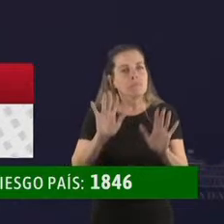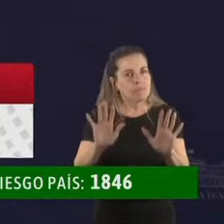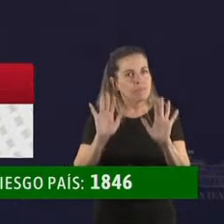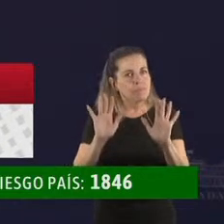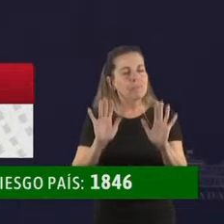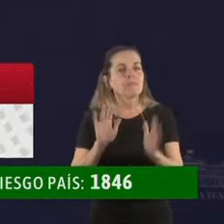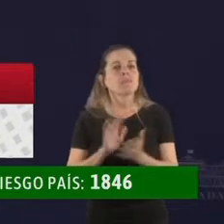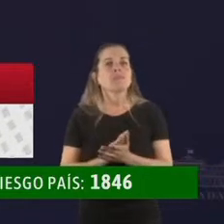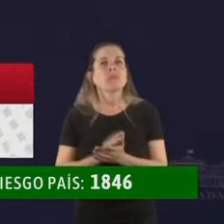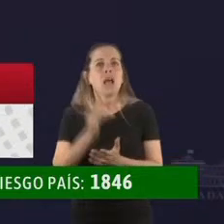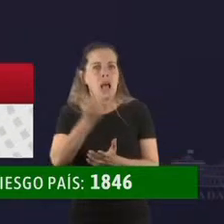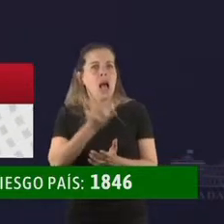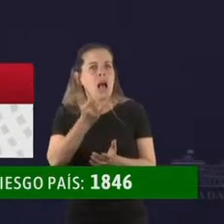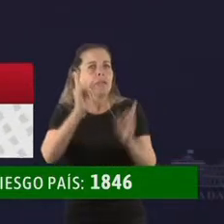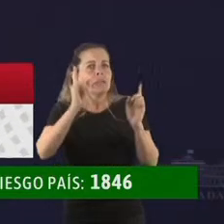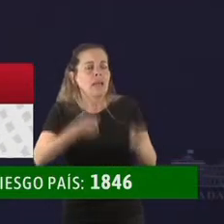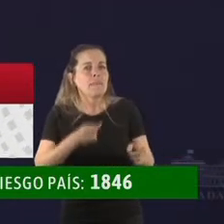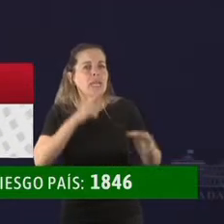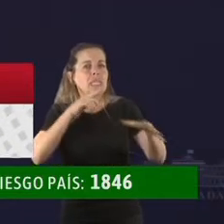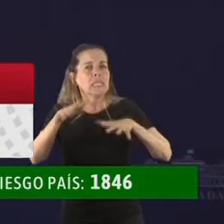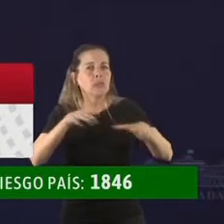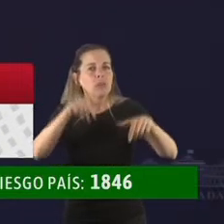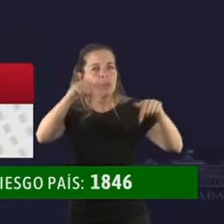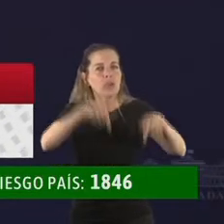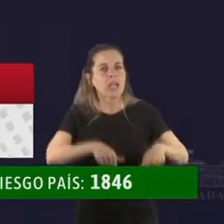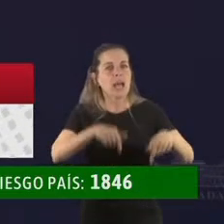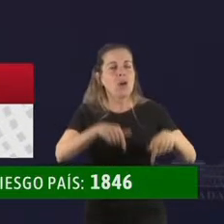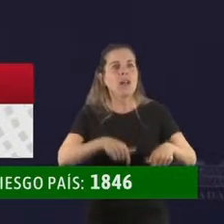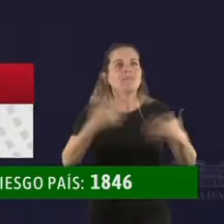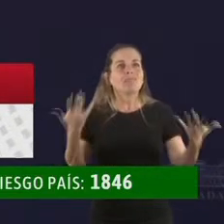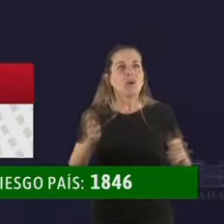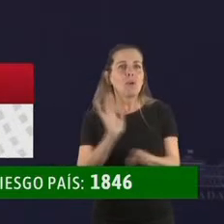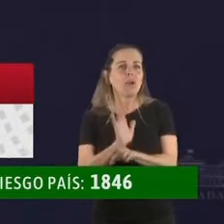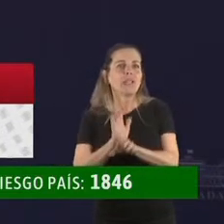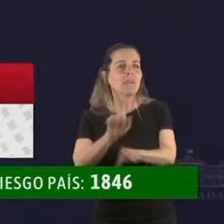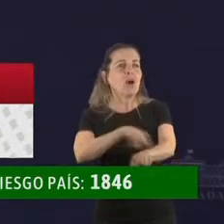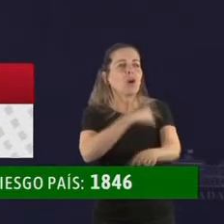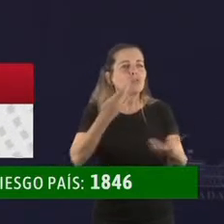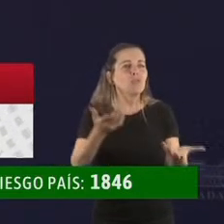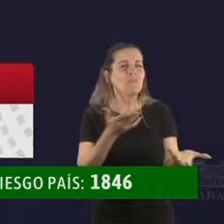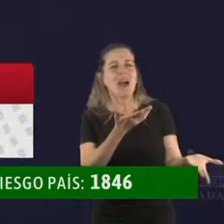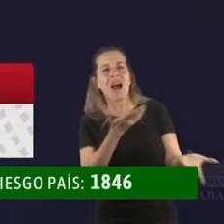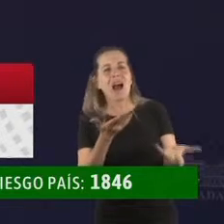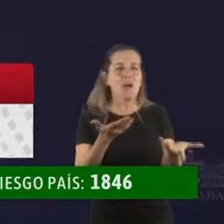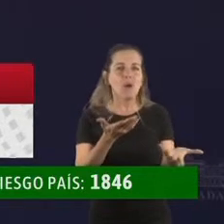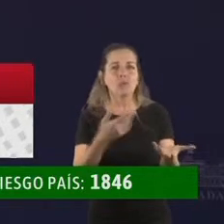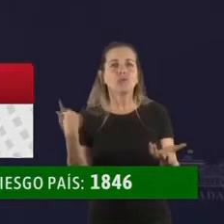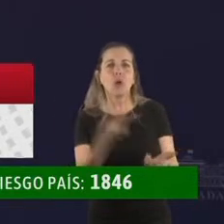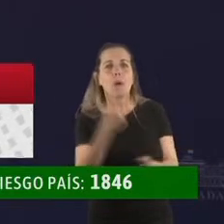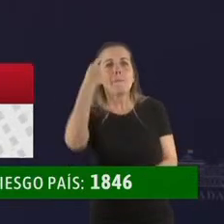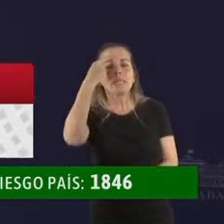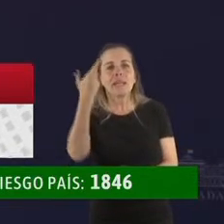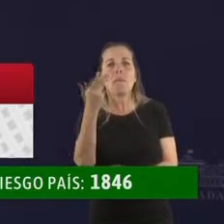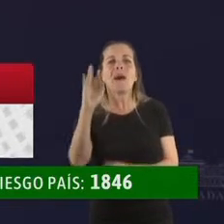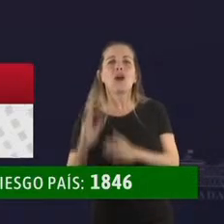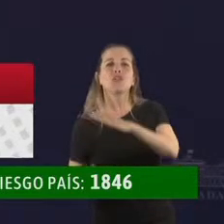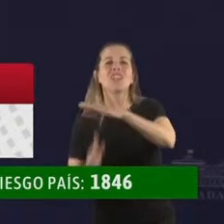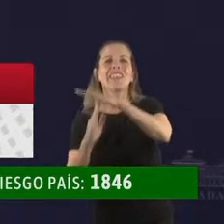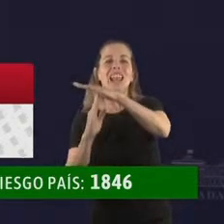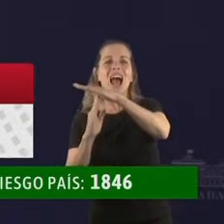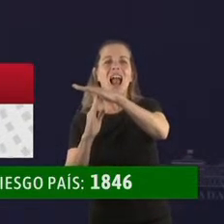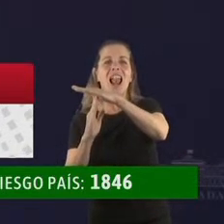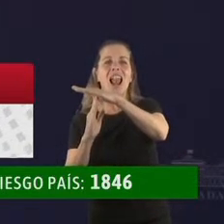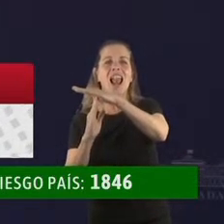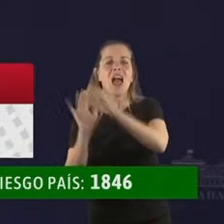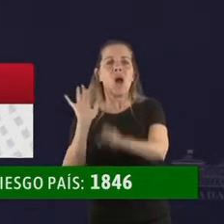que dentro de otra de otra de las cuestiones a las que estamos mal acostumbrados es a pensar que el Banco Central es una